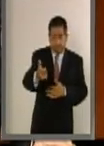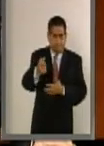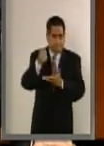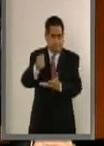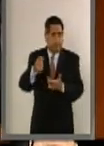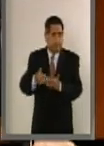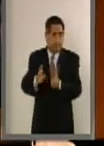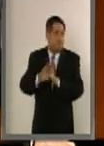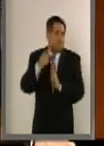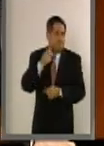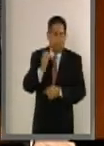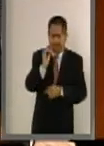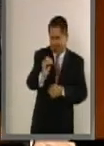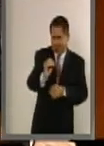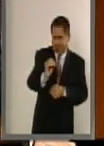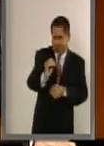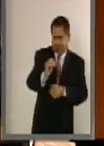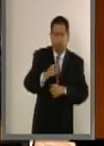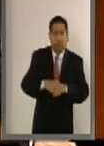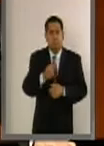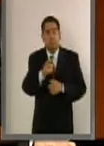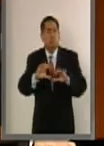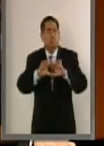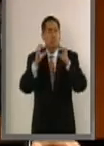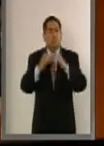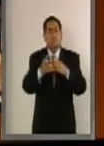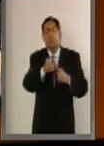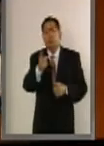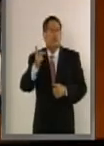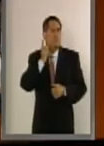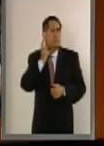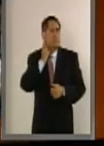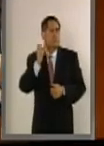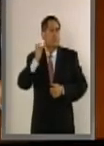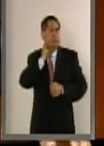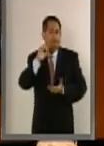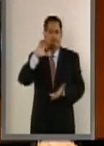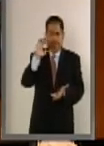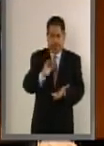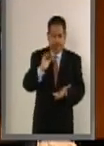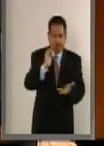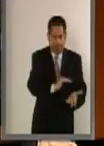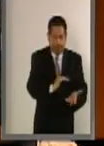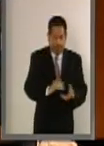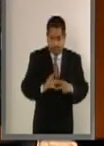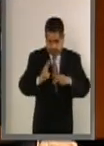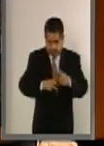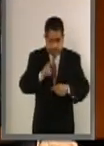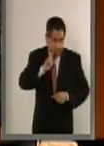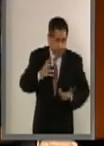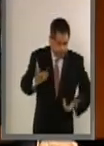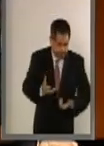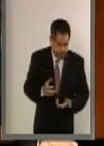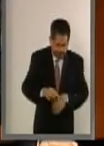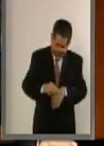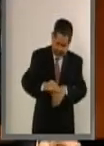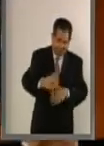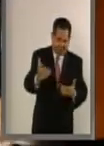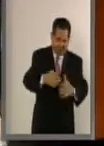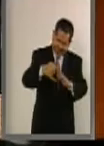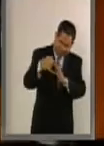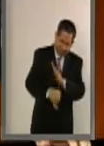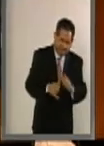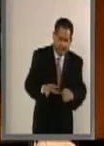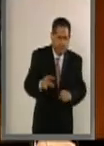políticos. Reducción del Congreso mexicano, sí, pero vamos a ver si ya lo vamos a hacer. Hagámoslo de fondo y